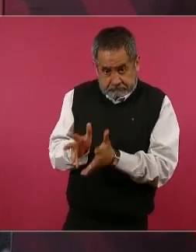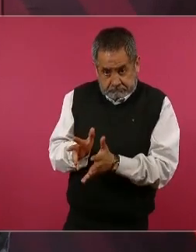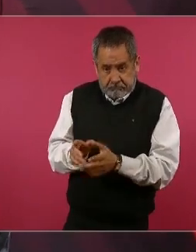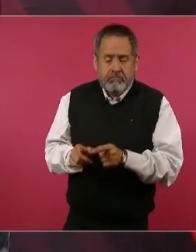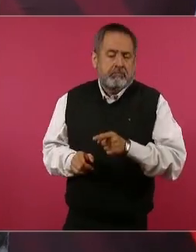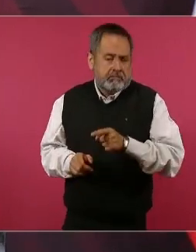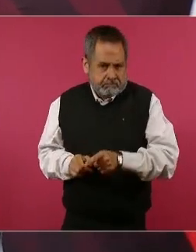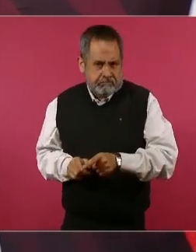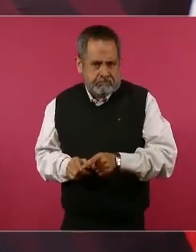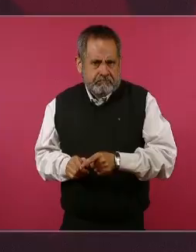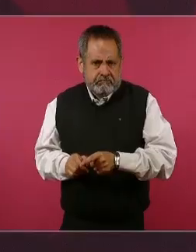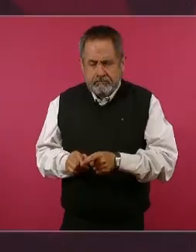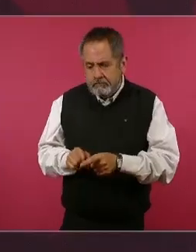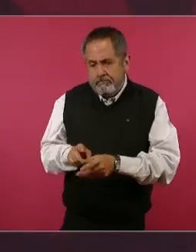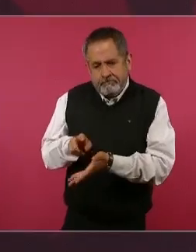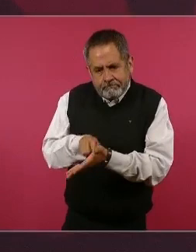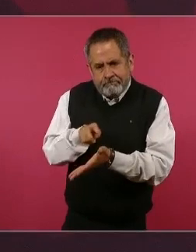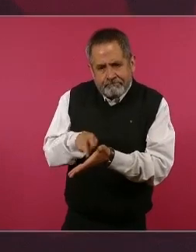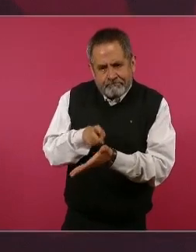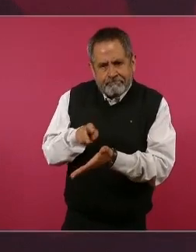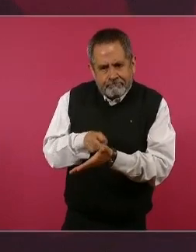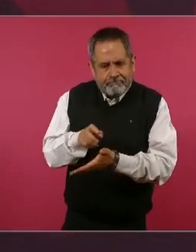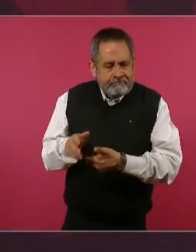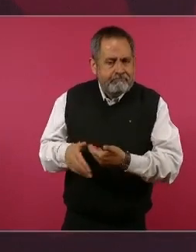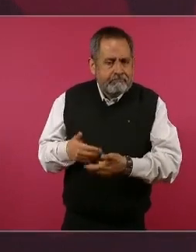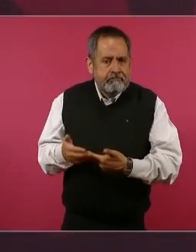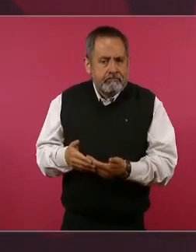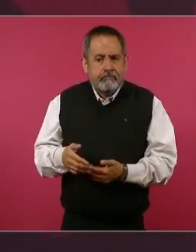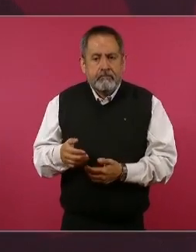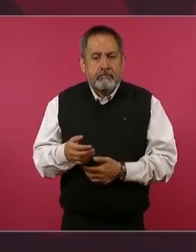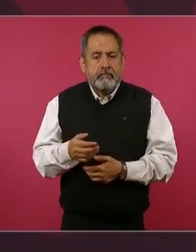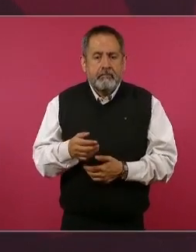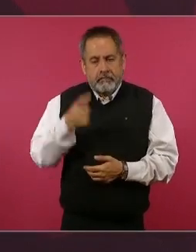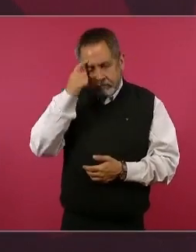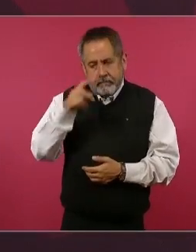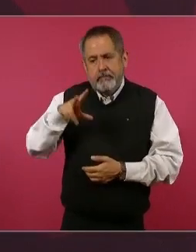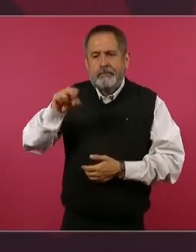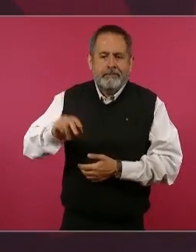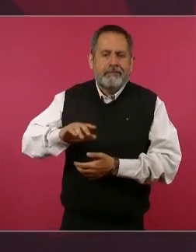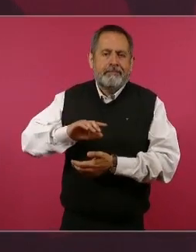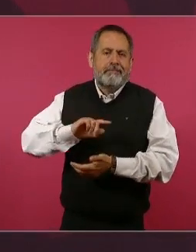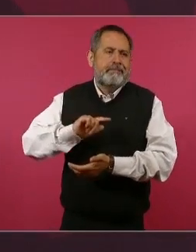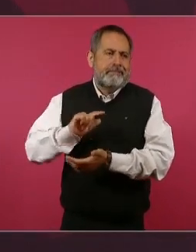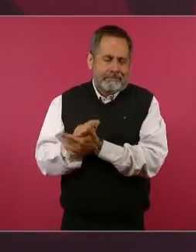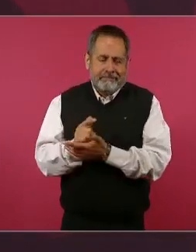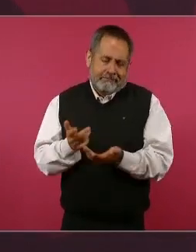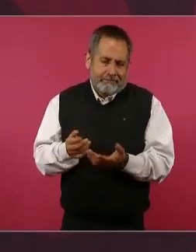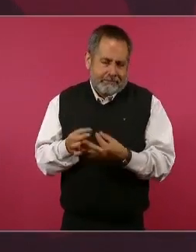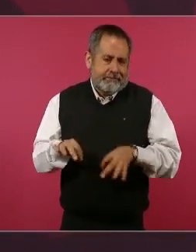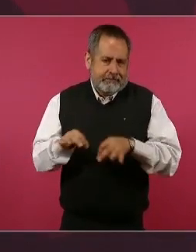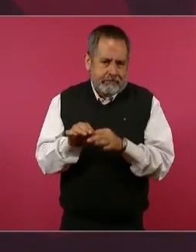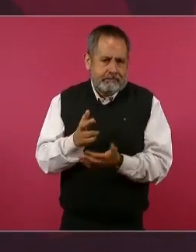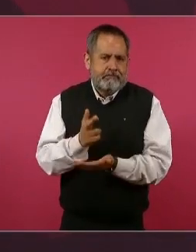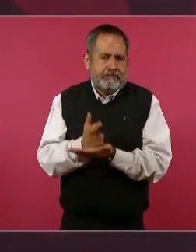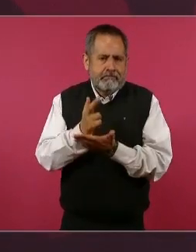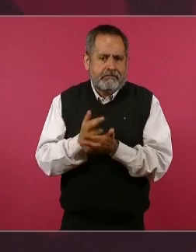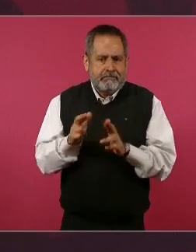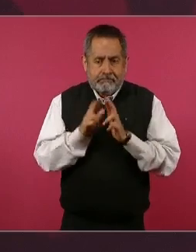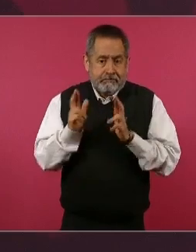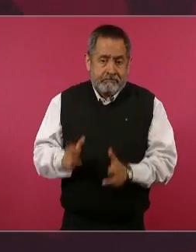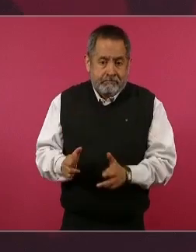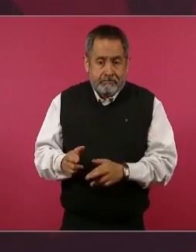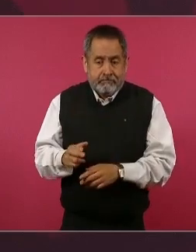esas discapacidades leves se convierten en discapacidades graves de por